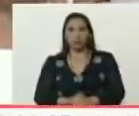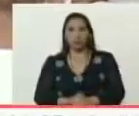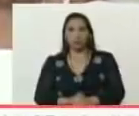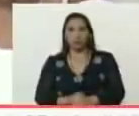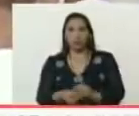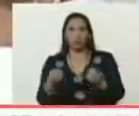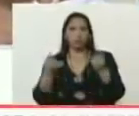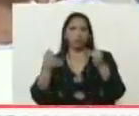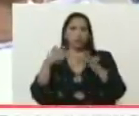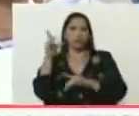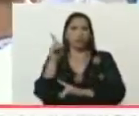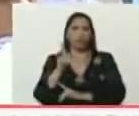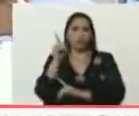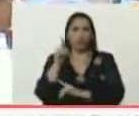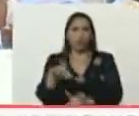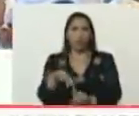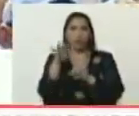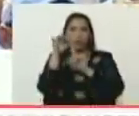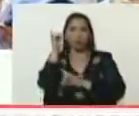¿Cuántos diputados elige Yaracuy?